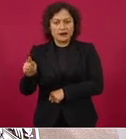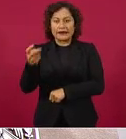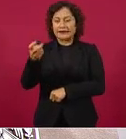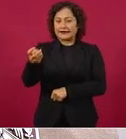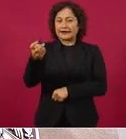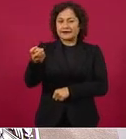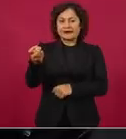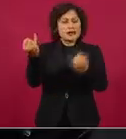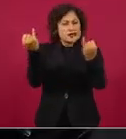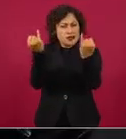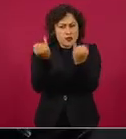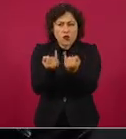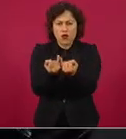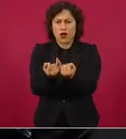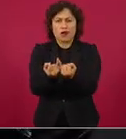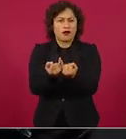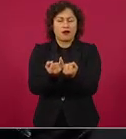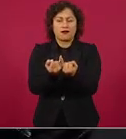lo mismo,